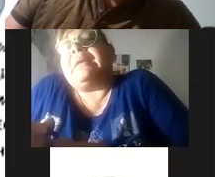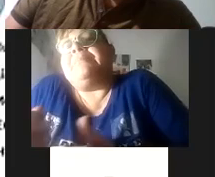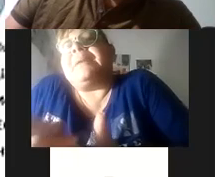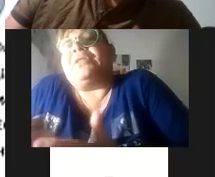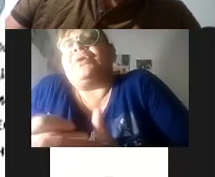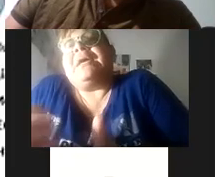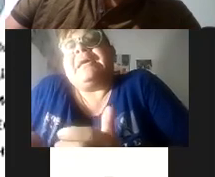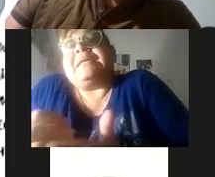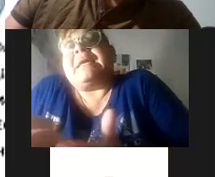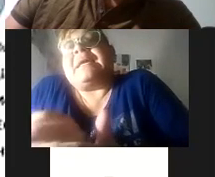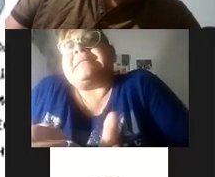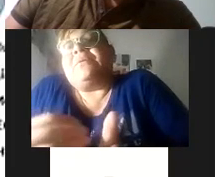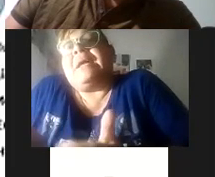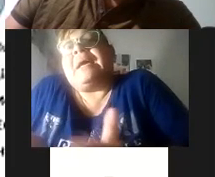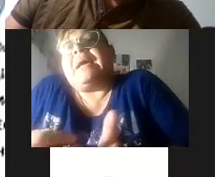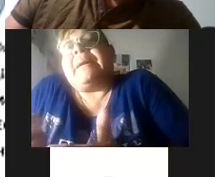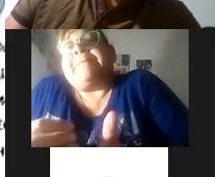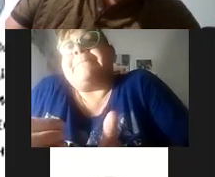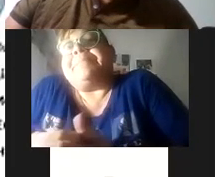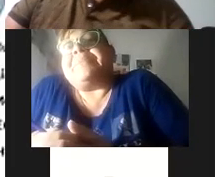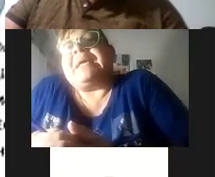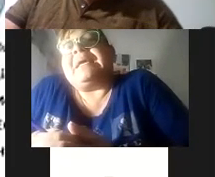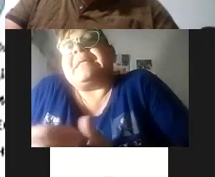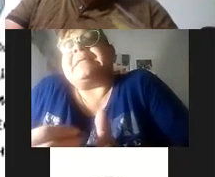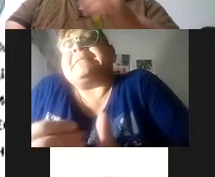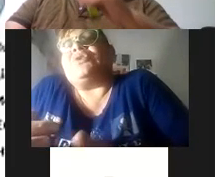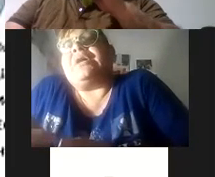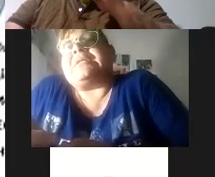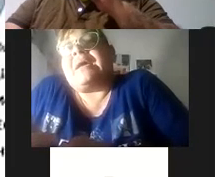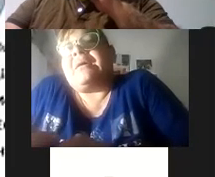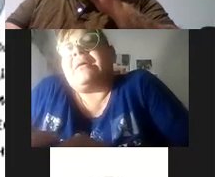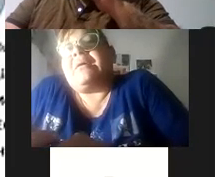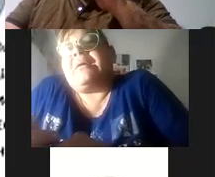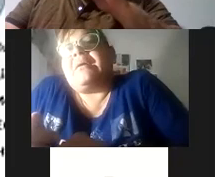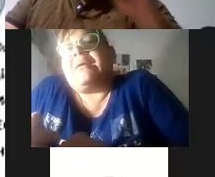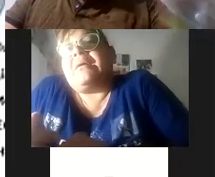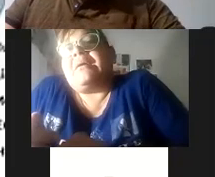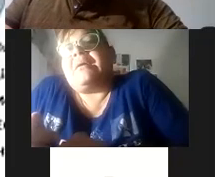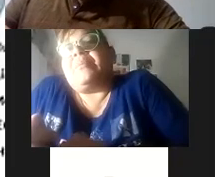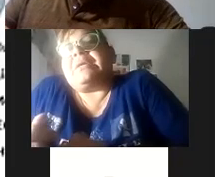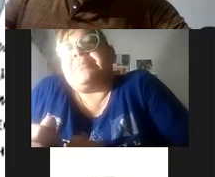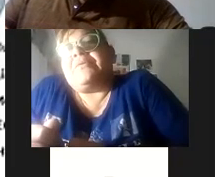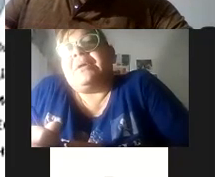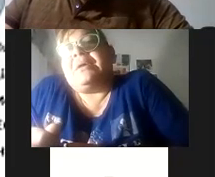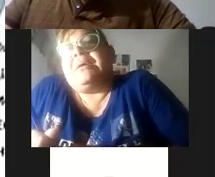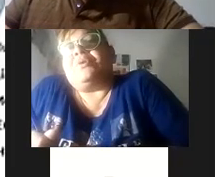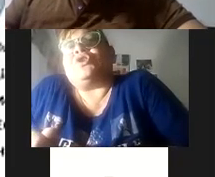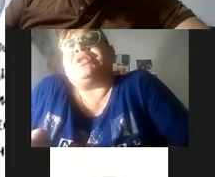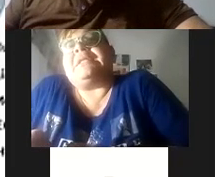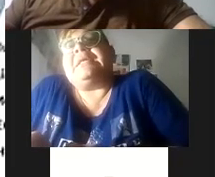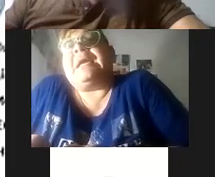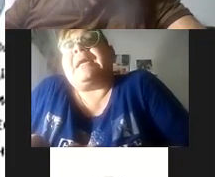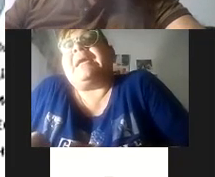como que van limpiando esa célula que está creciendo extra. Claro. ¿Puede ser, profe? Pues